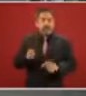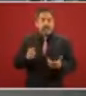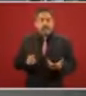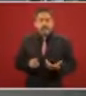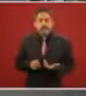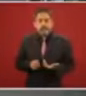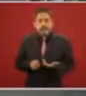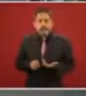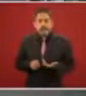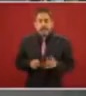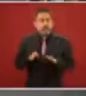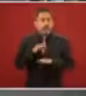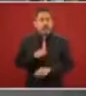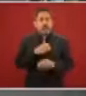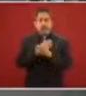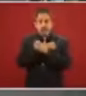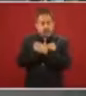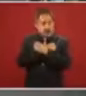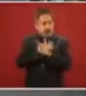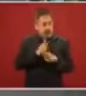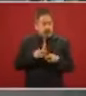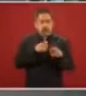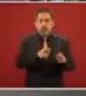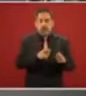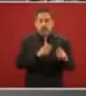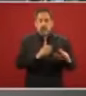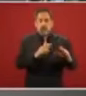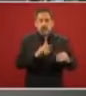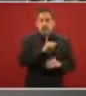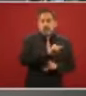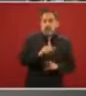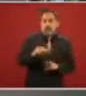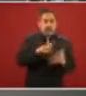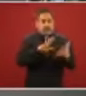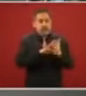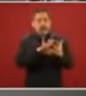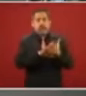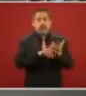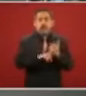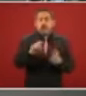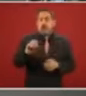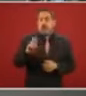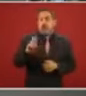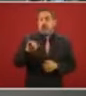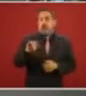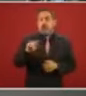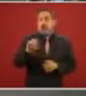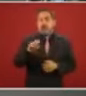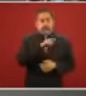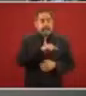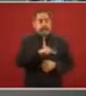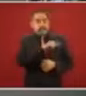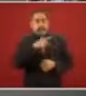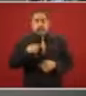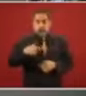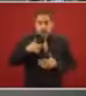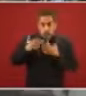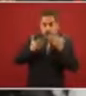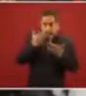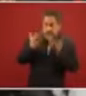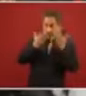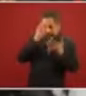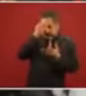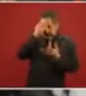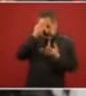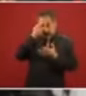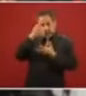la educación que se está llevando a cabo, por ejemplo, en el reclusorio Oriente, para que los presos estén estudiando una carrera,